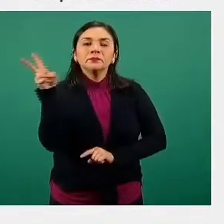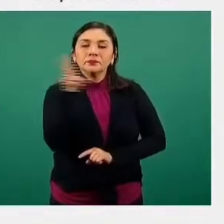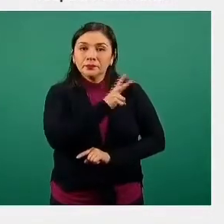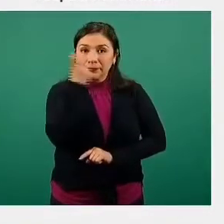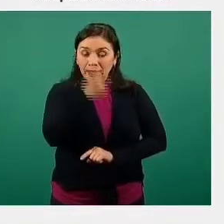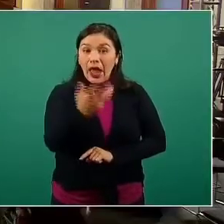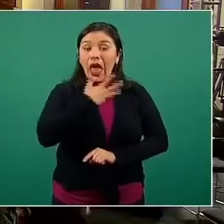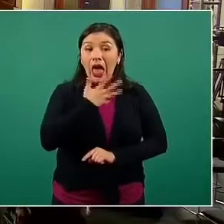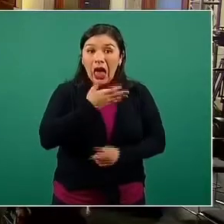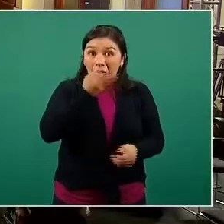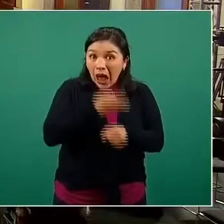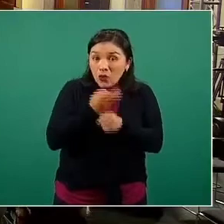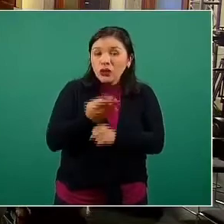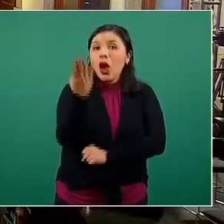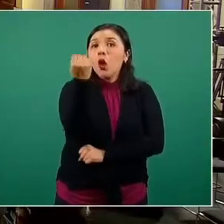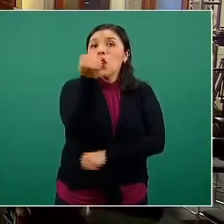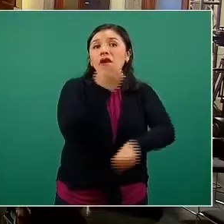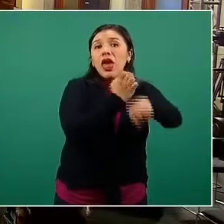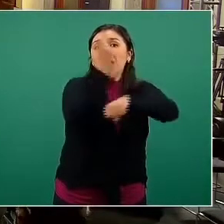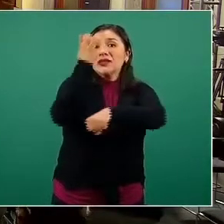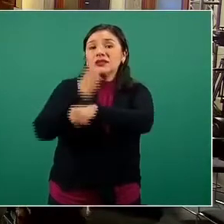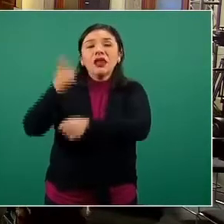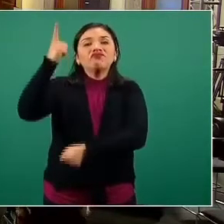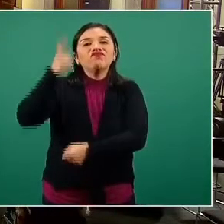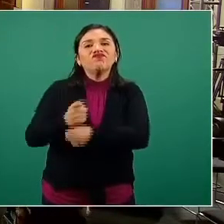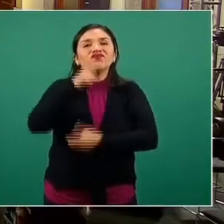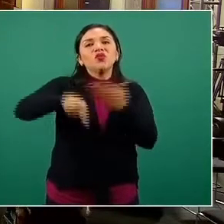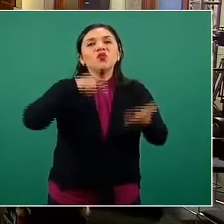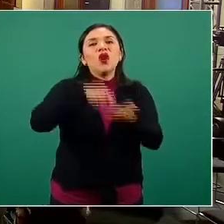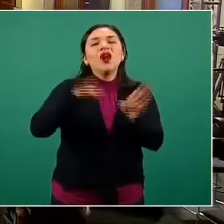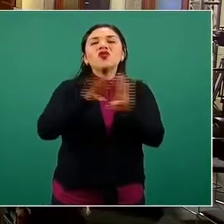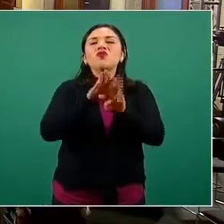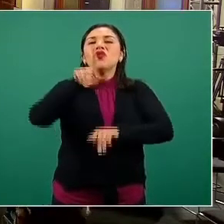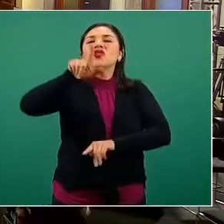Tenemos 9 entidades que están en el rango de más de un